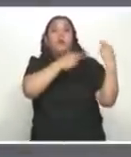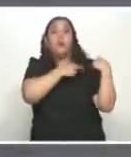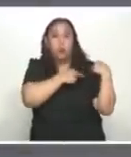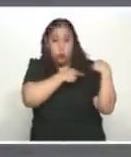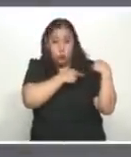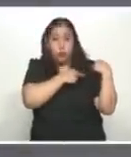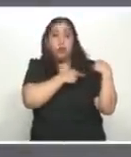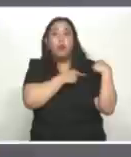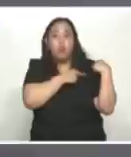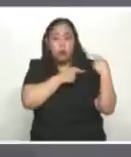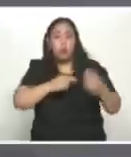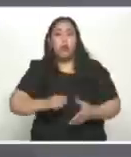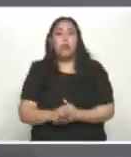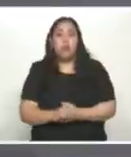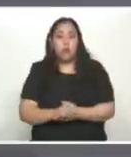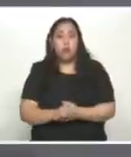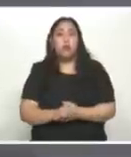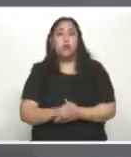batalla,